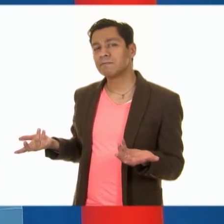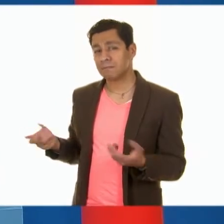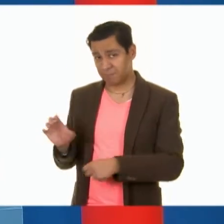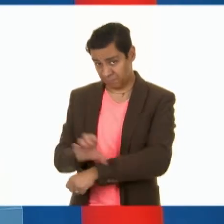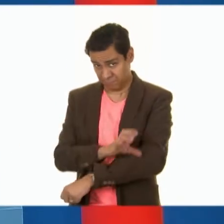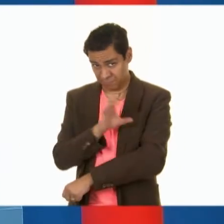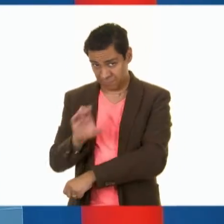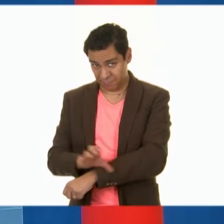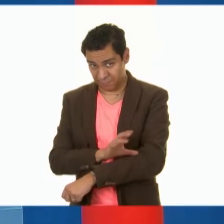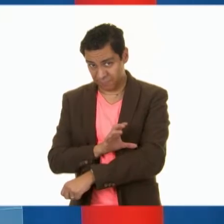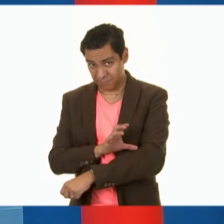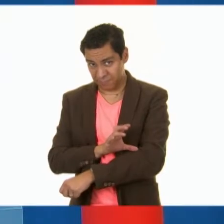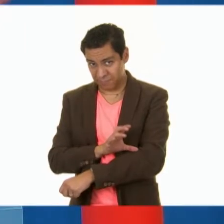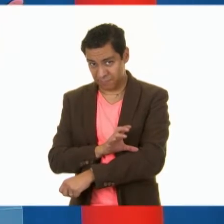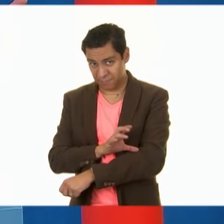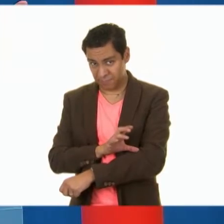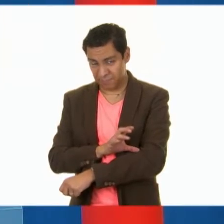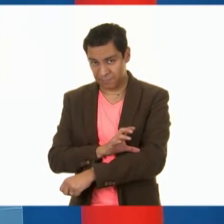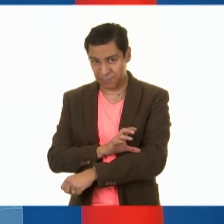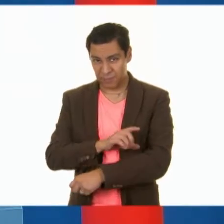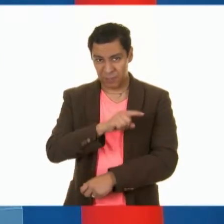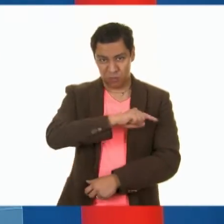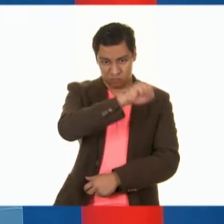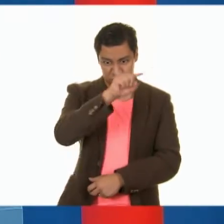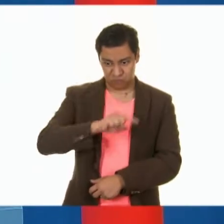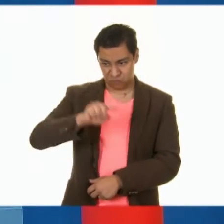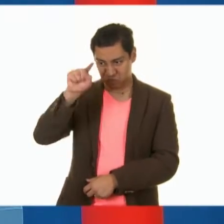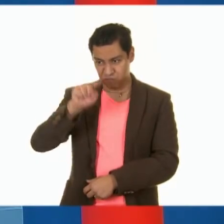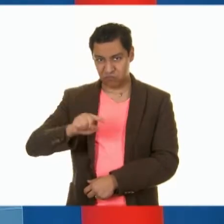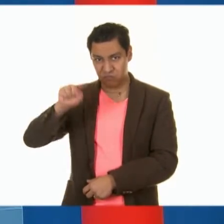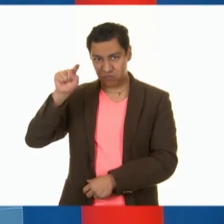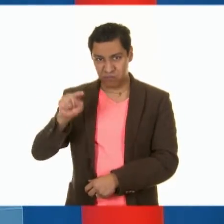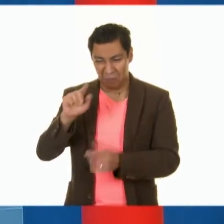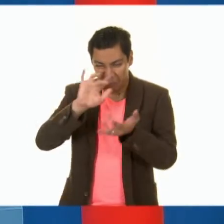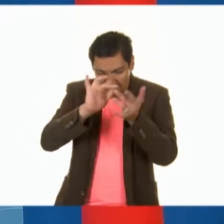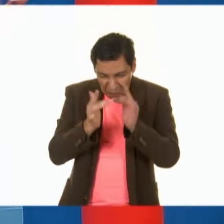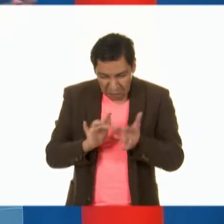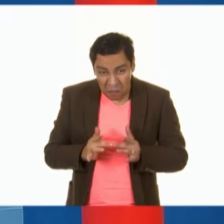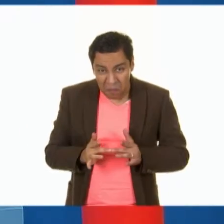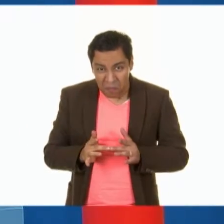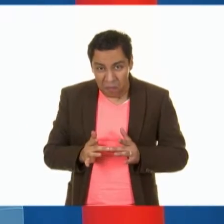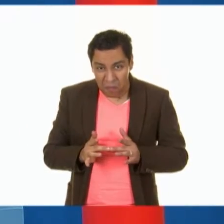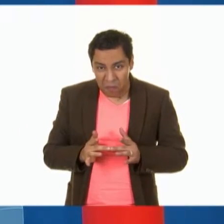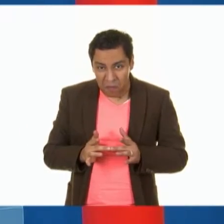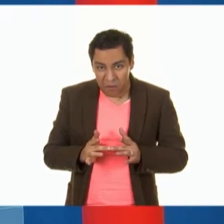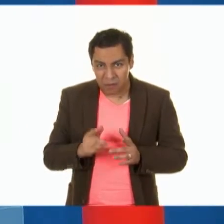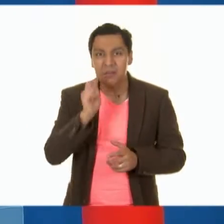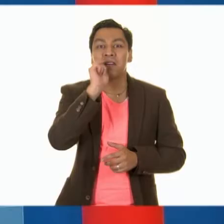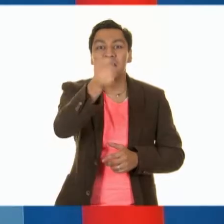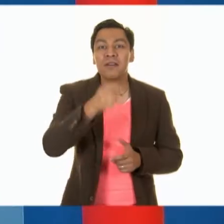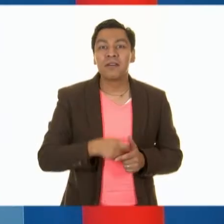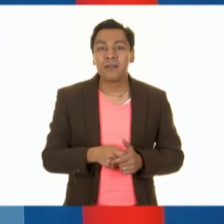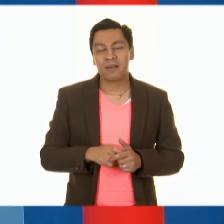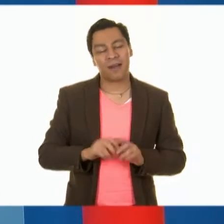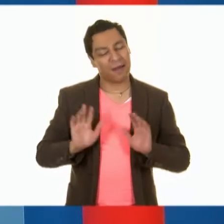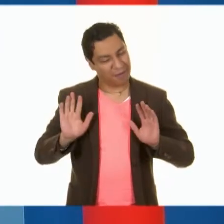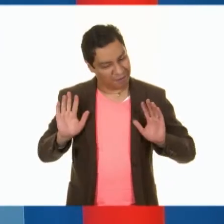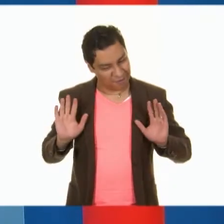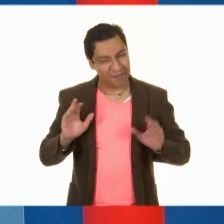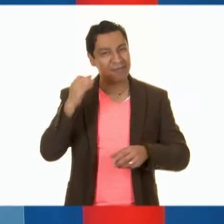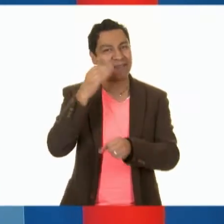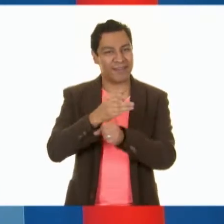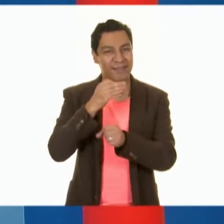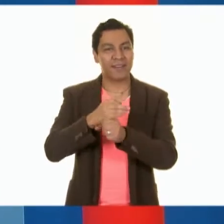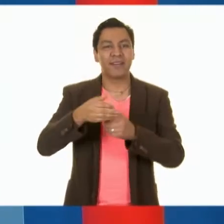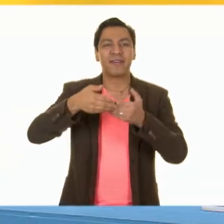energía, es una onda, es una partícula. Todas estas son preguntas muy importantes que se han hecho las